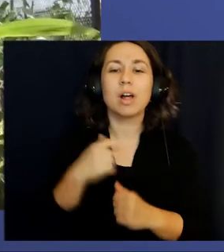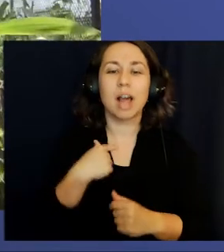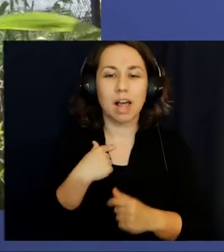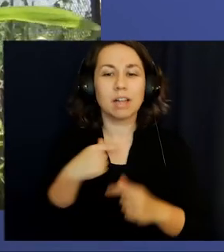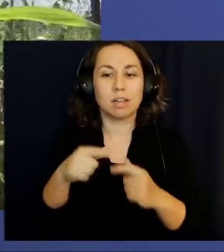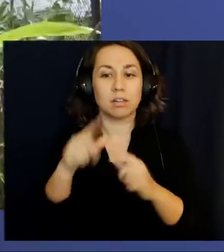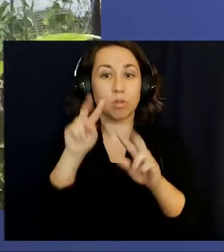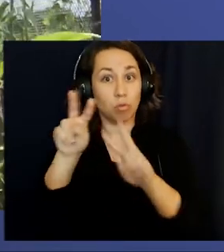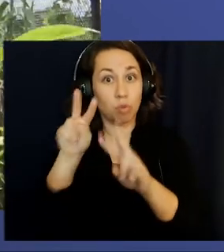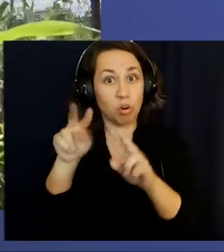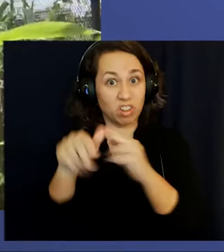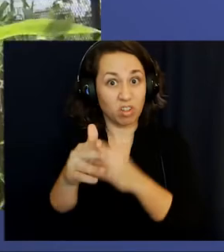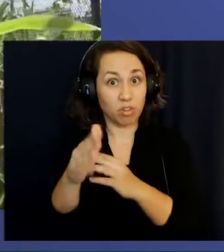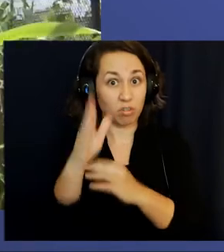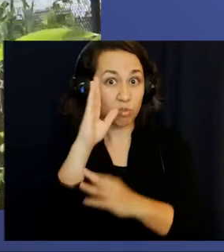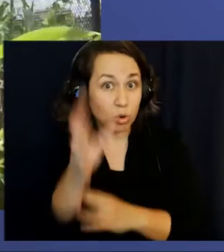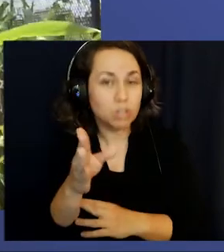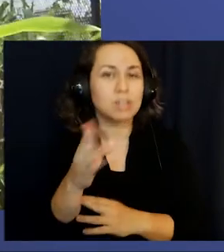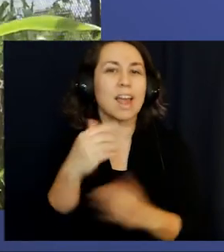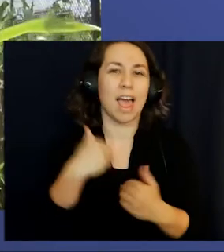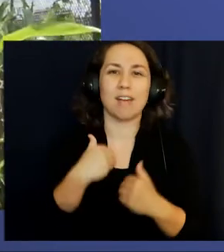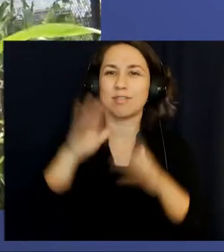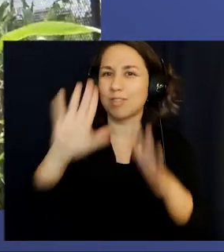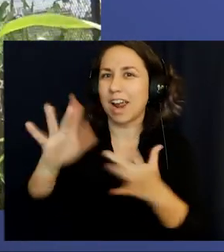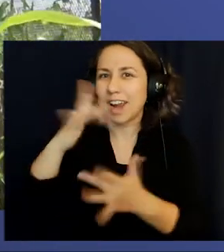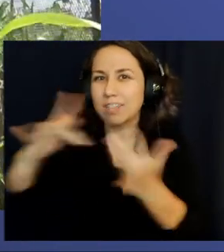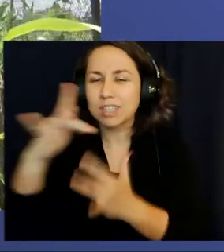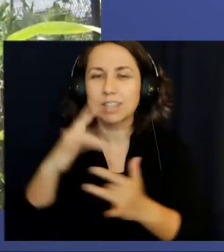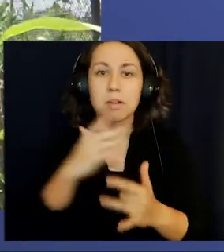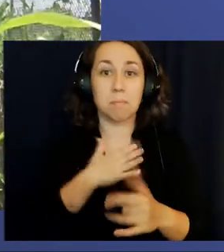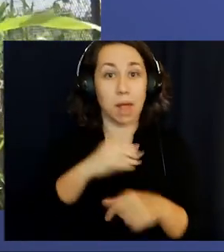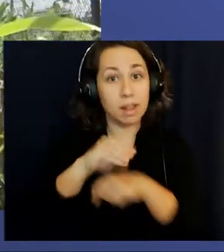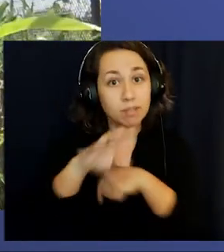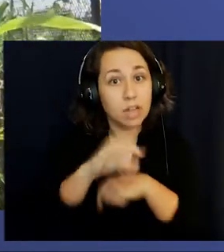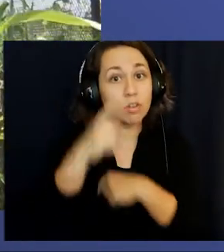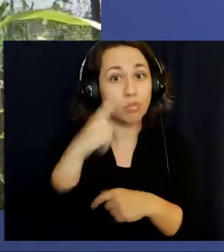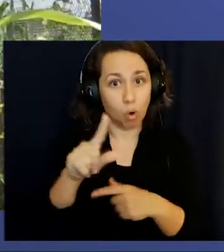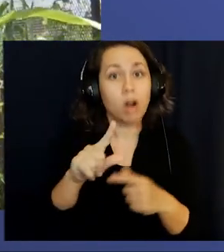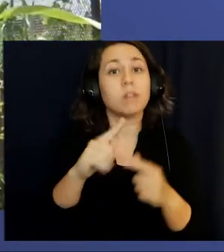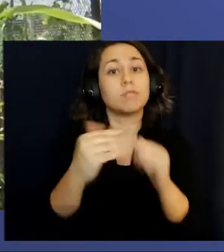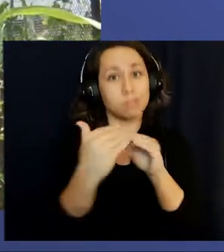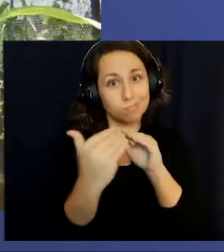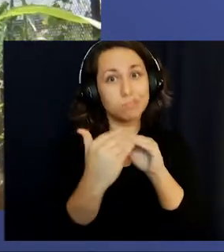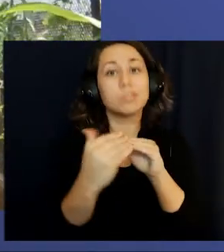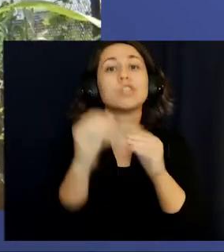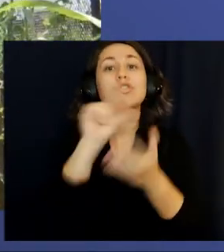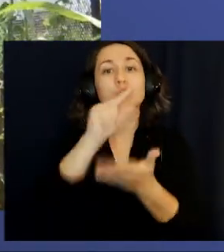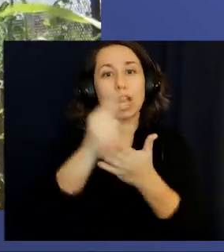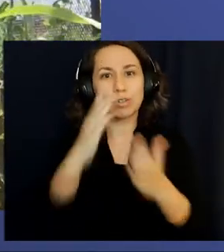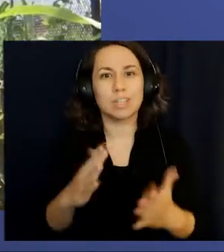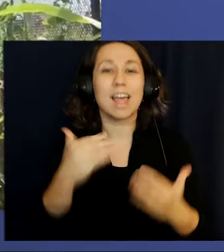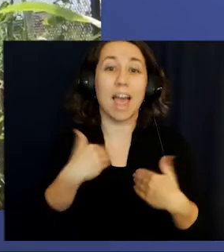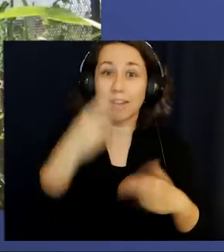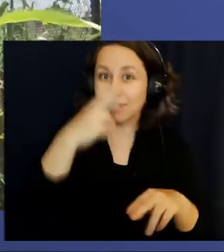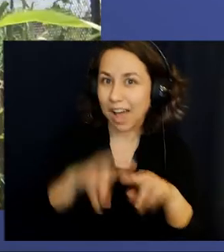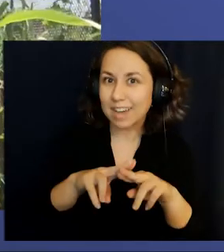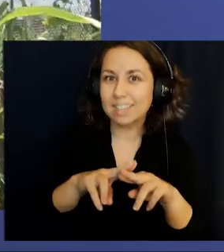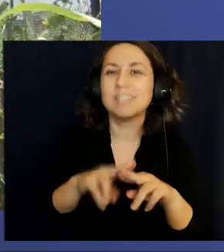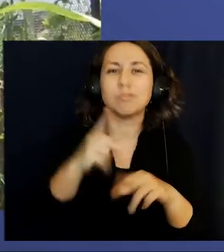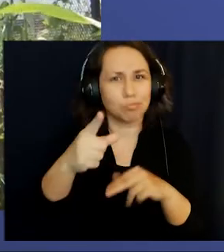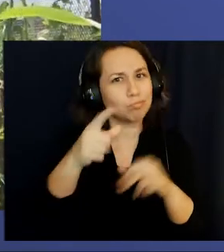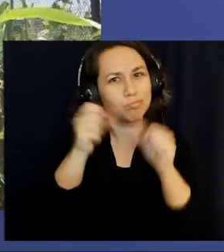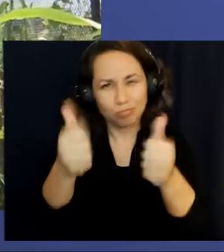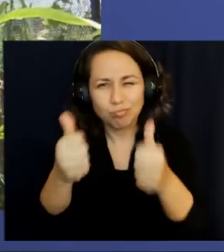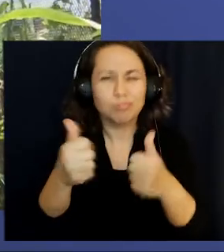Hola, lo que quiero ver para el futuro es tener una gran aventura. Un consejo para mis compañeros es divertirse y no darse por